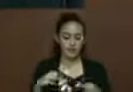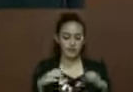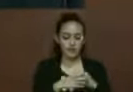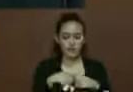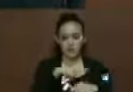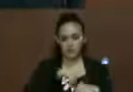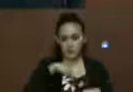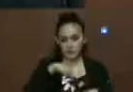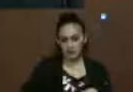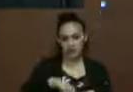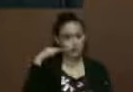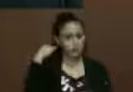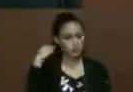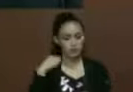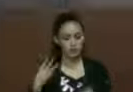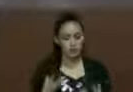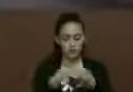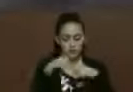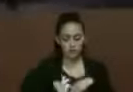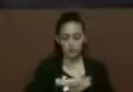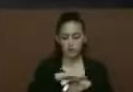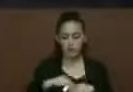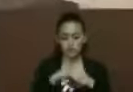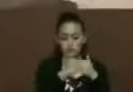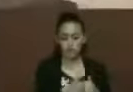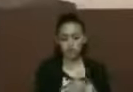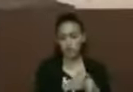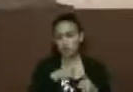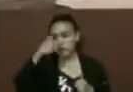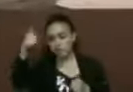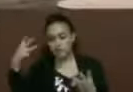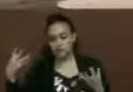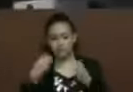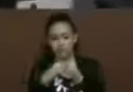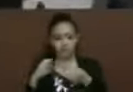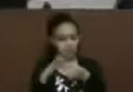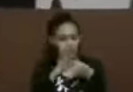se asentaron del otro lado de la frontera.